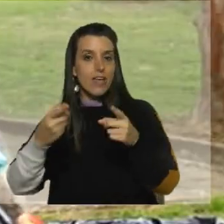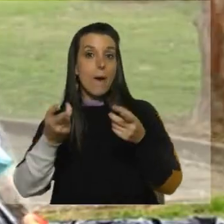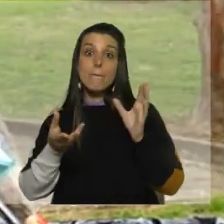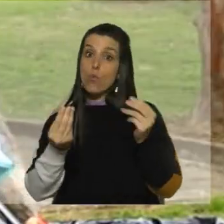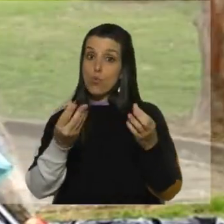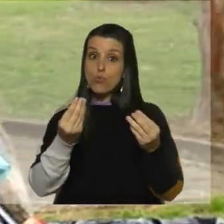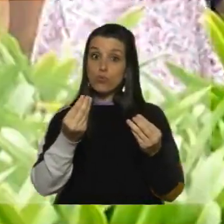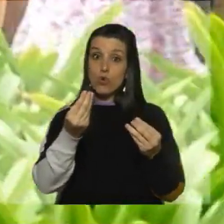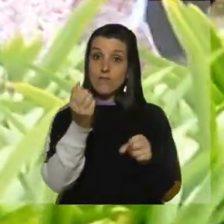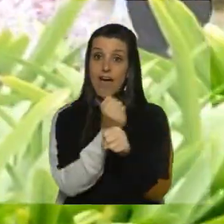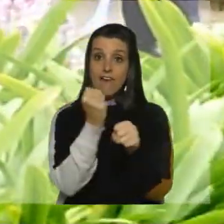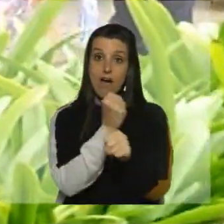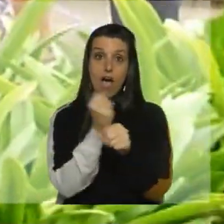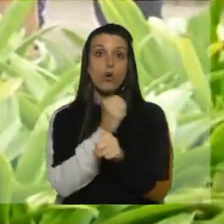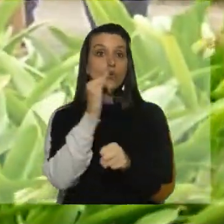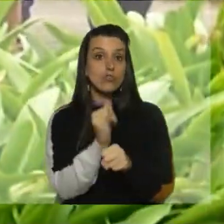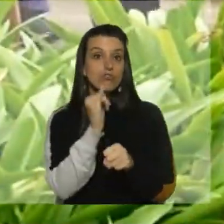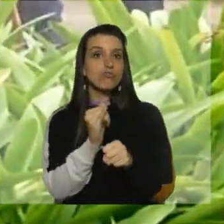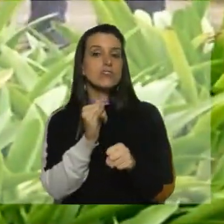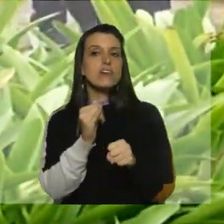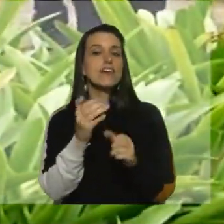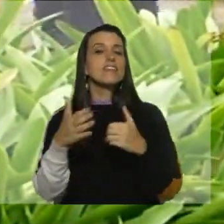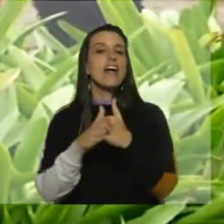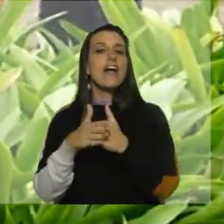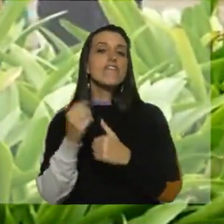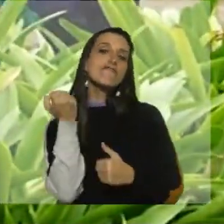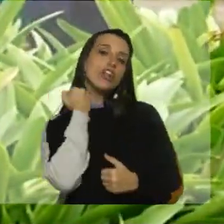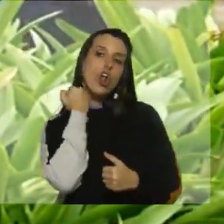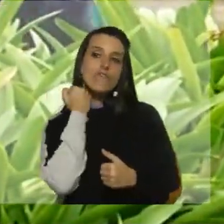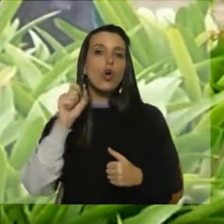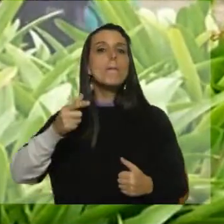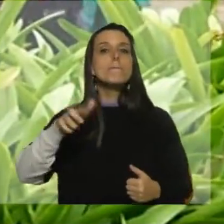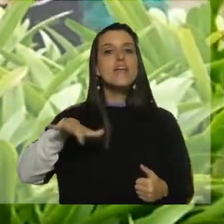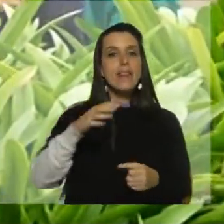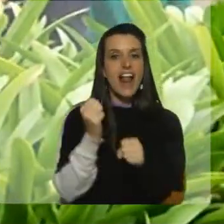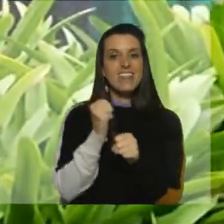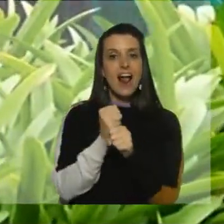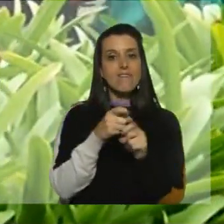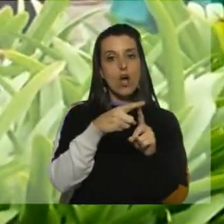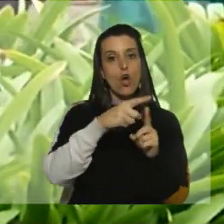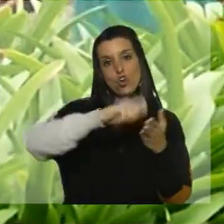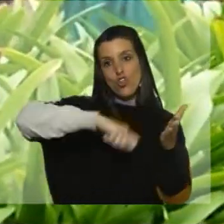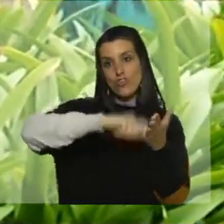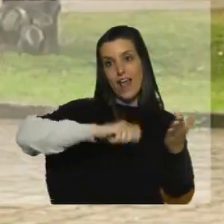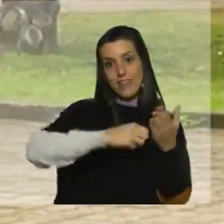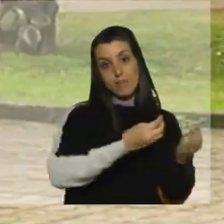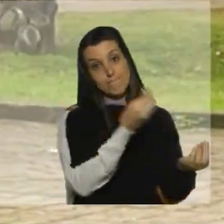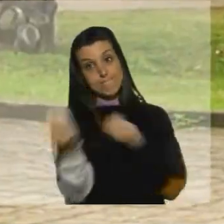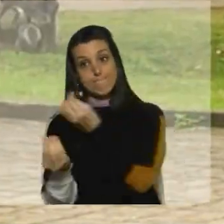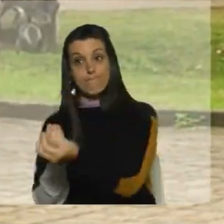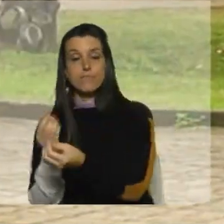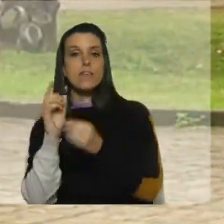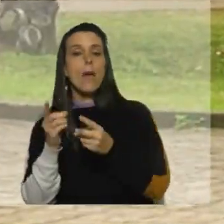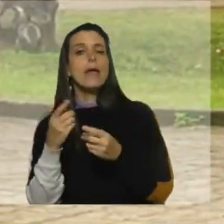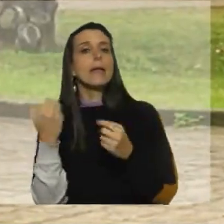grande de trabajo cercana al frigorífico de Las Piedras, por ejemplo, que emplea mucha gente acá de Los Cerrillos. Y tenemos una